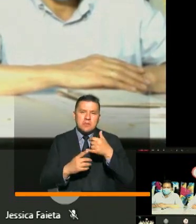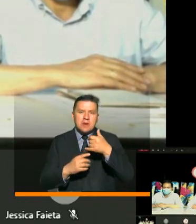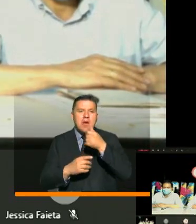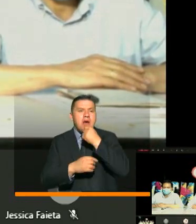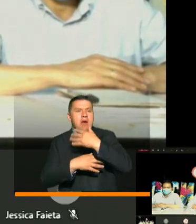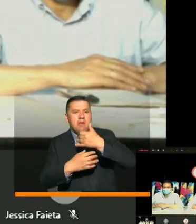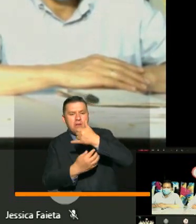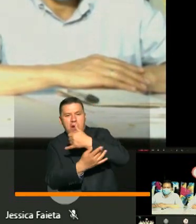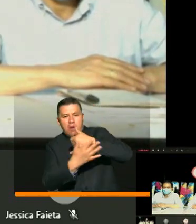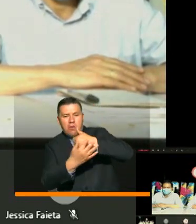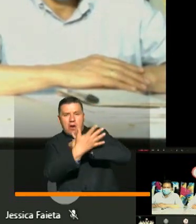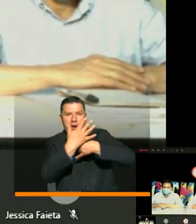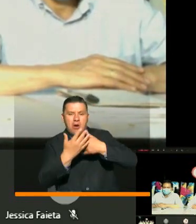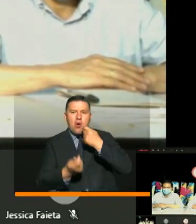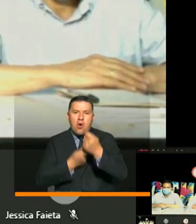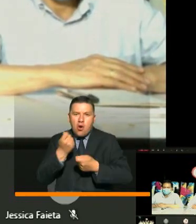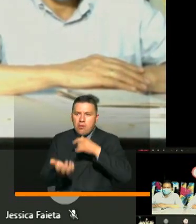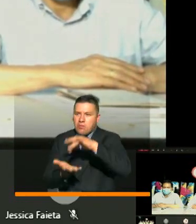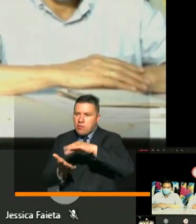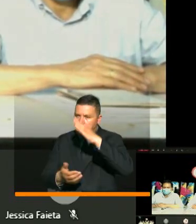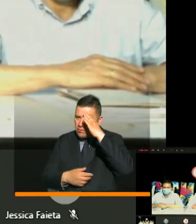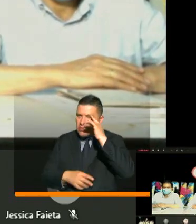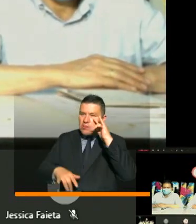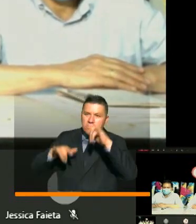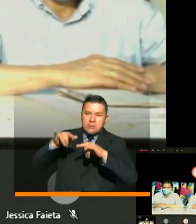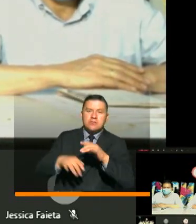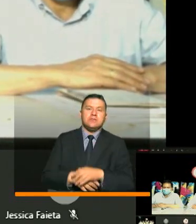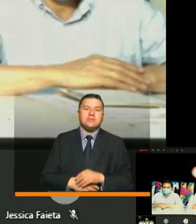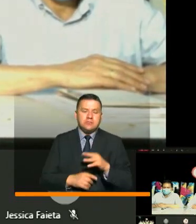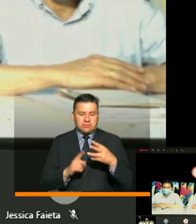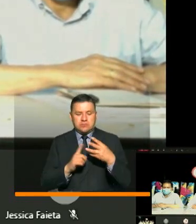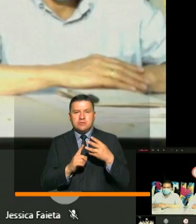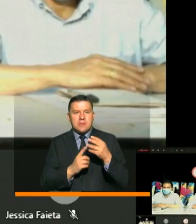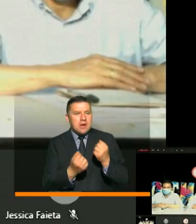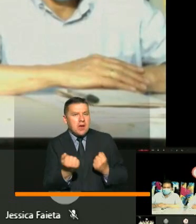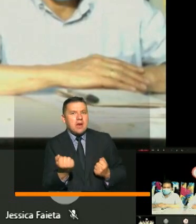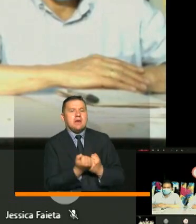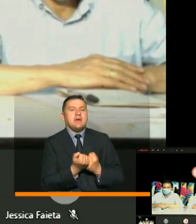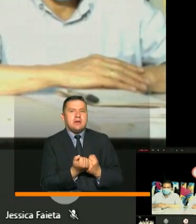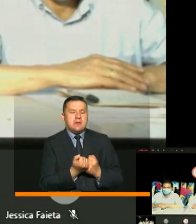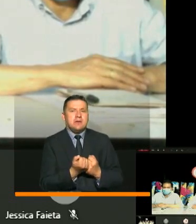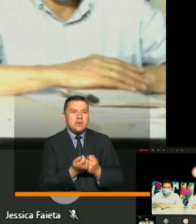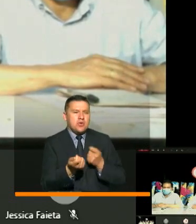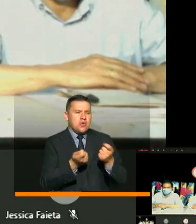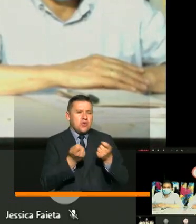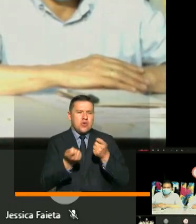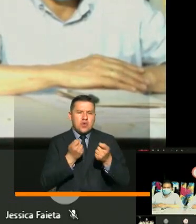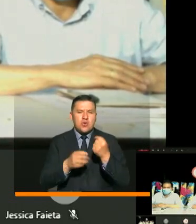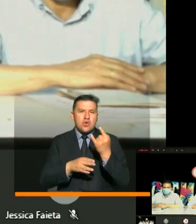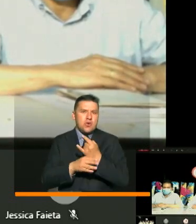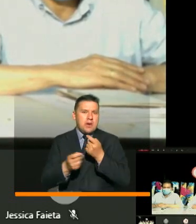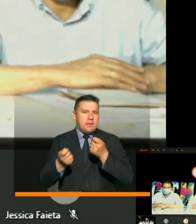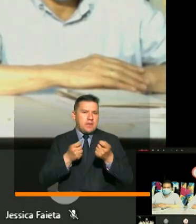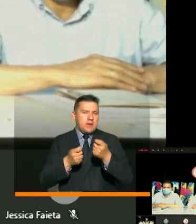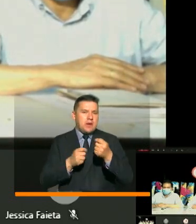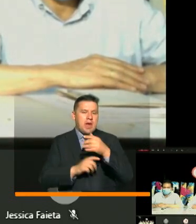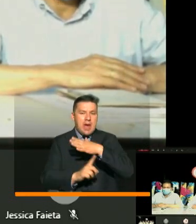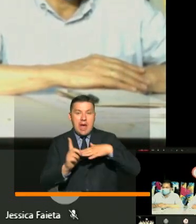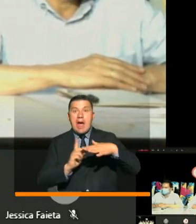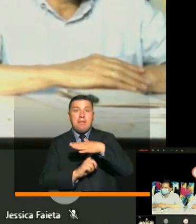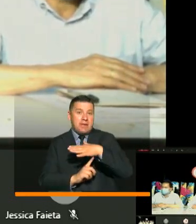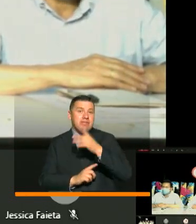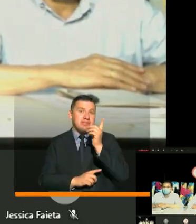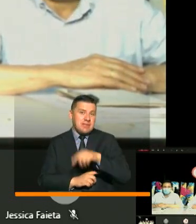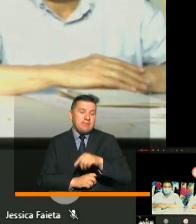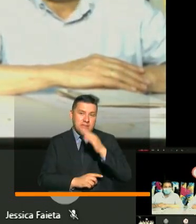las playas, sitios de comercio, sitios de turismo. Tercero, apoyar el control, el uso y el manejo del medio ambiente, sobre